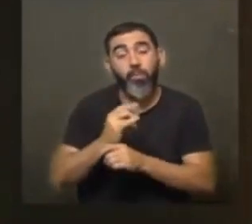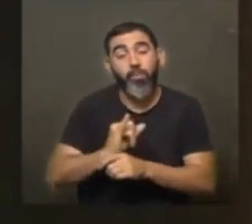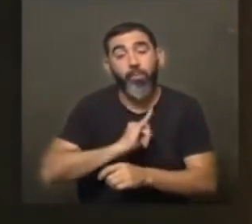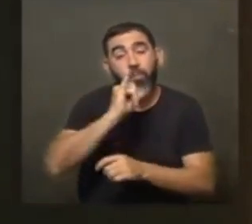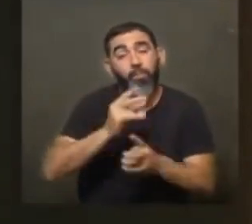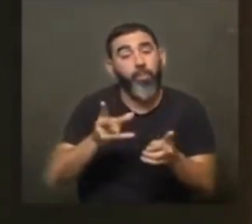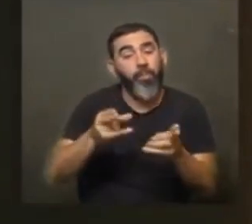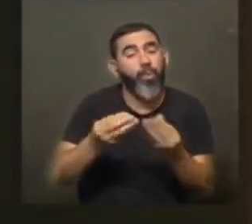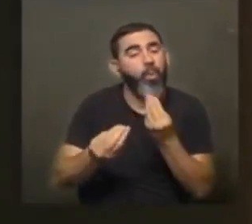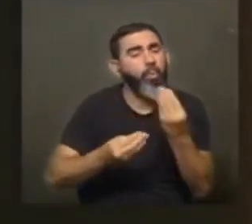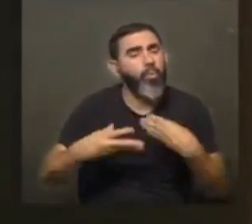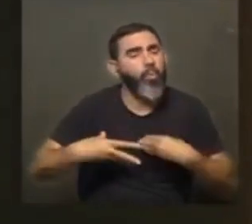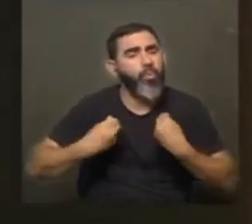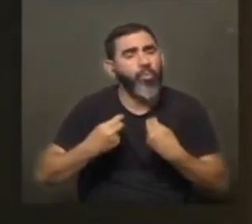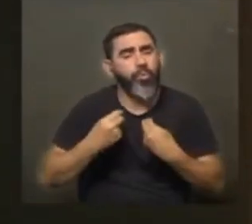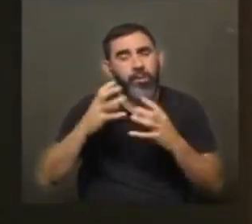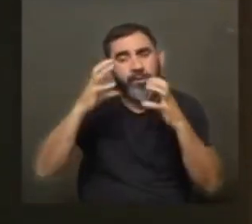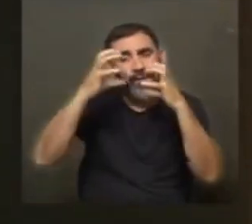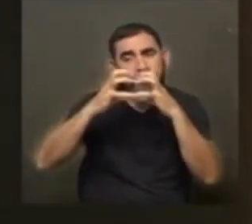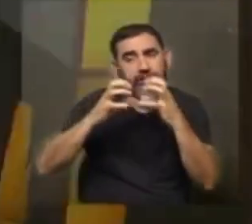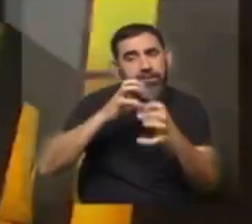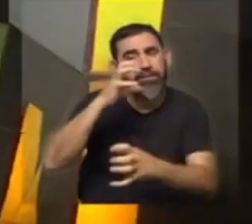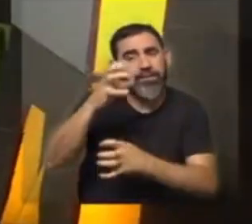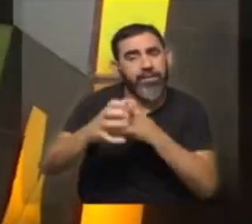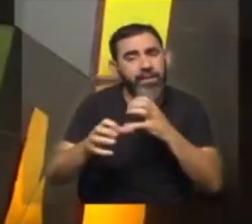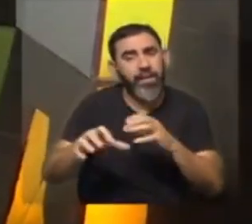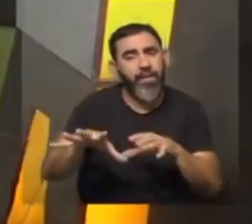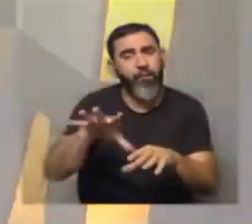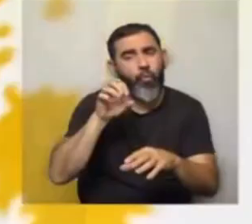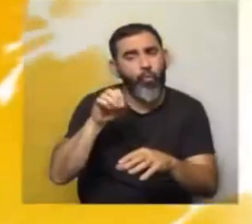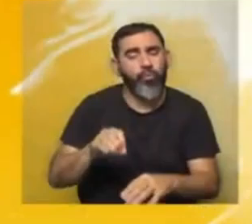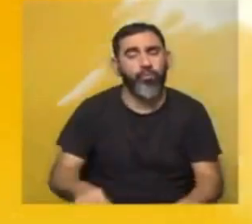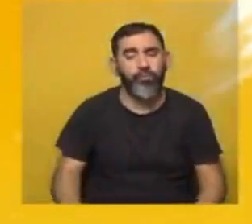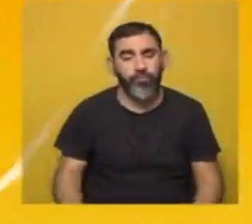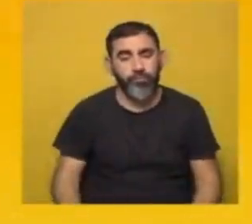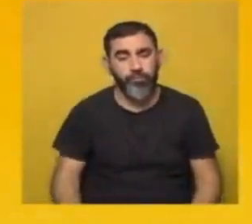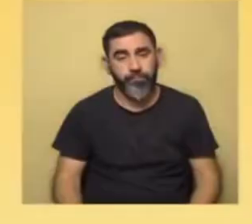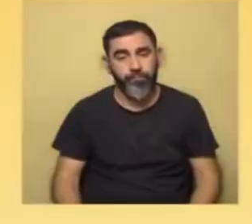informe cómo percibe nuestro cerebro los colores.